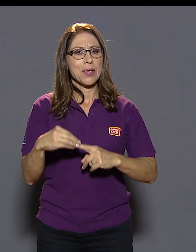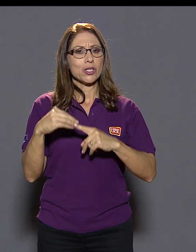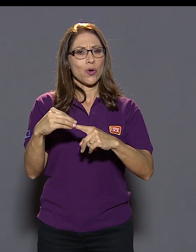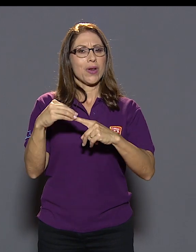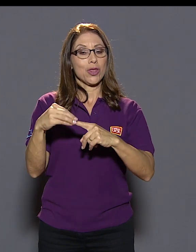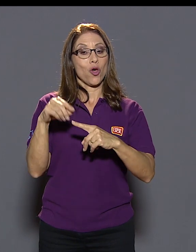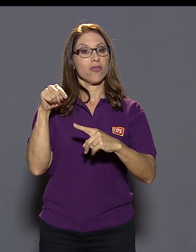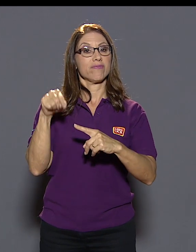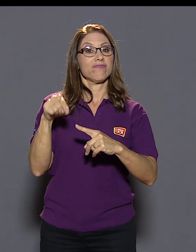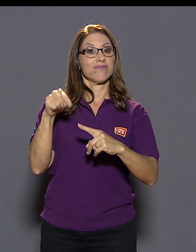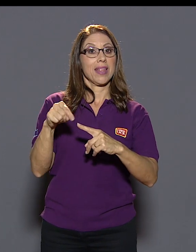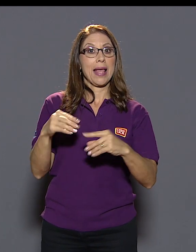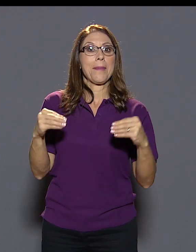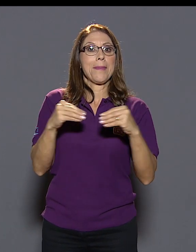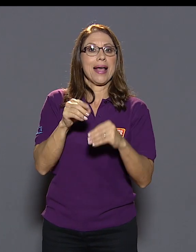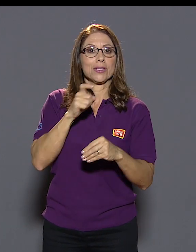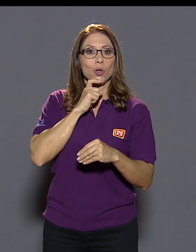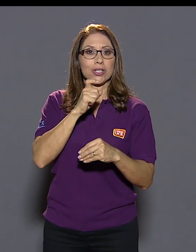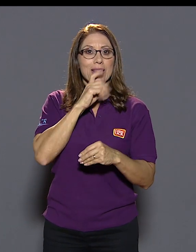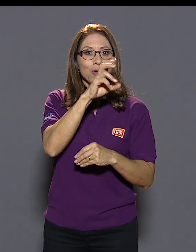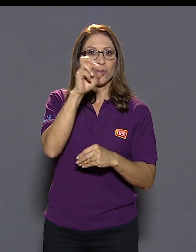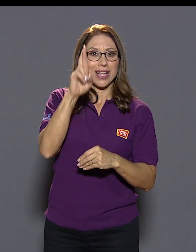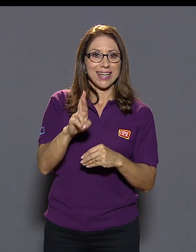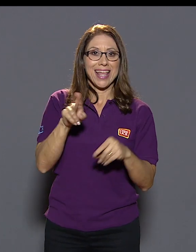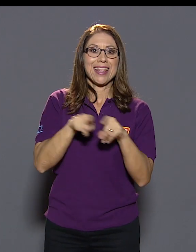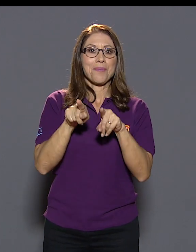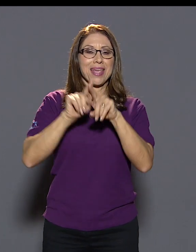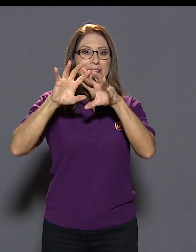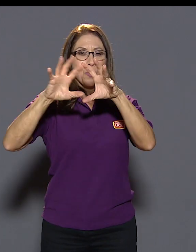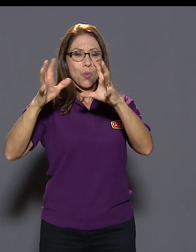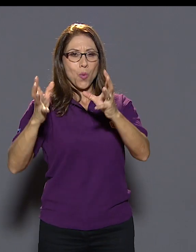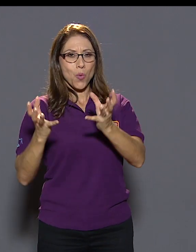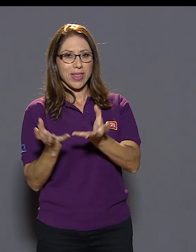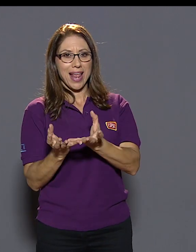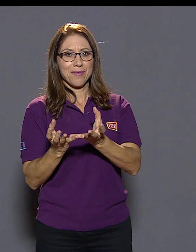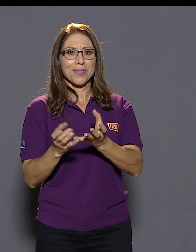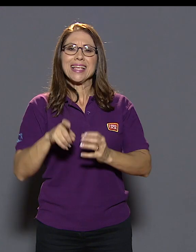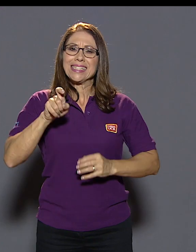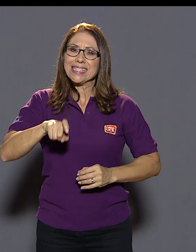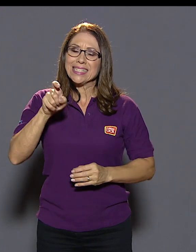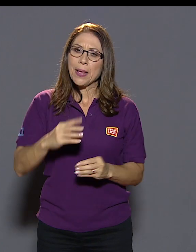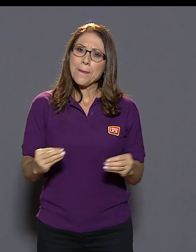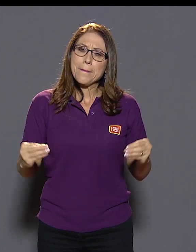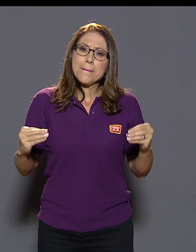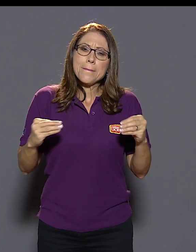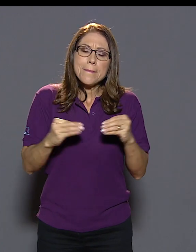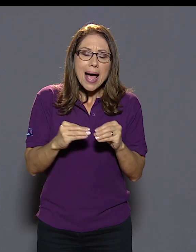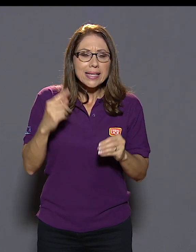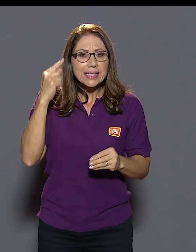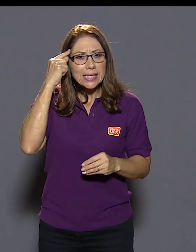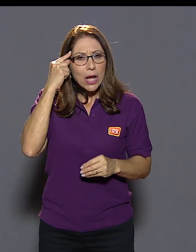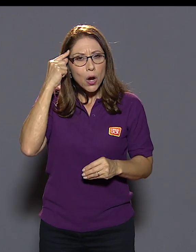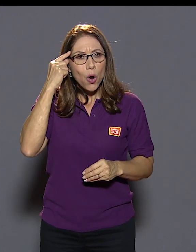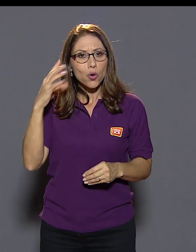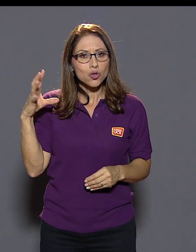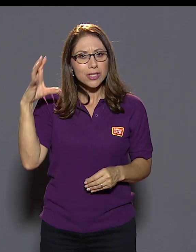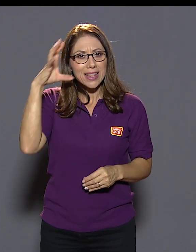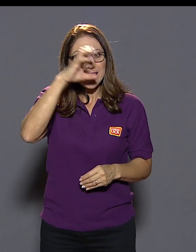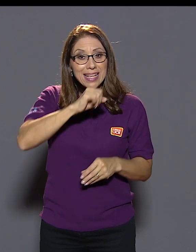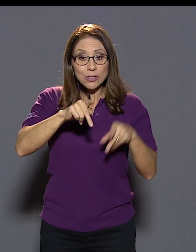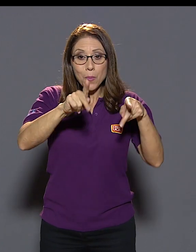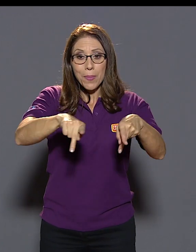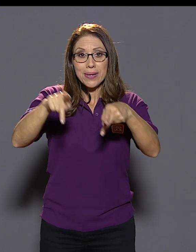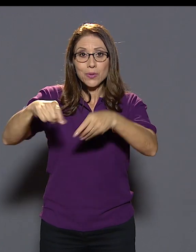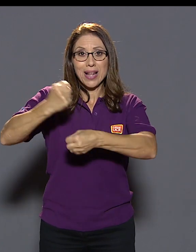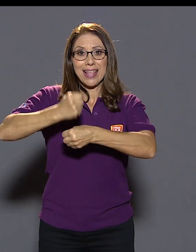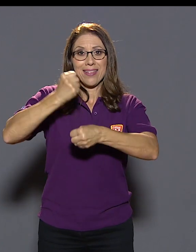que más está costando, no solo en Costa Rica, sino a nivel mundial, una mayor concientización por parte del personal de